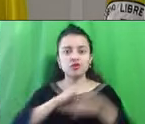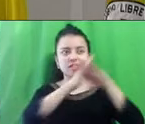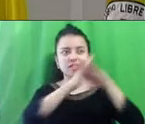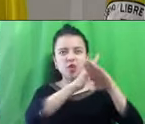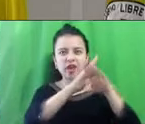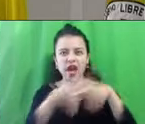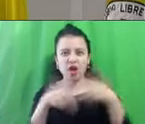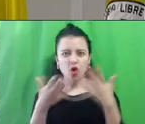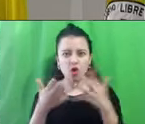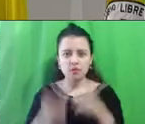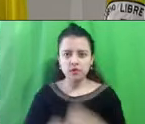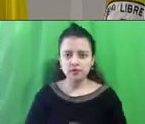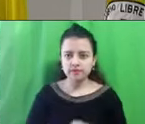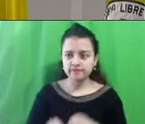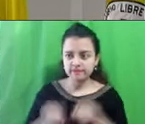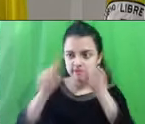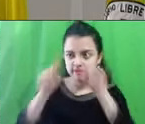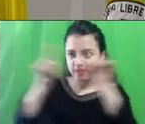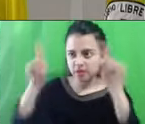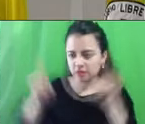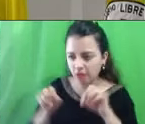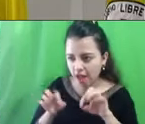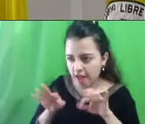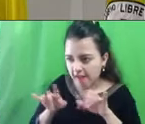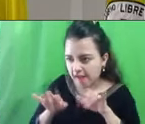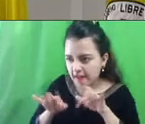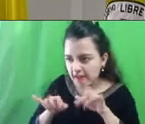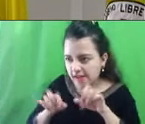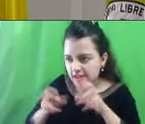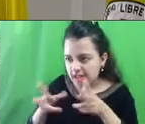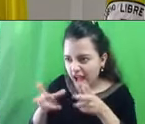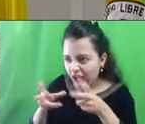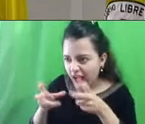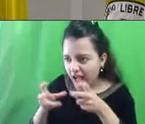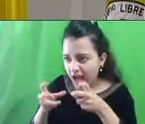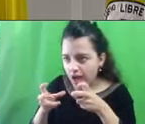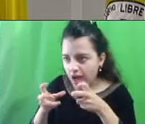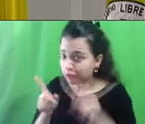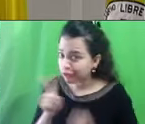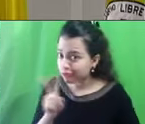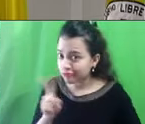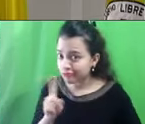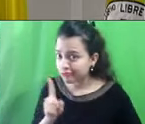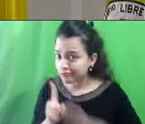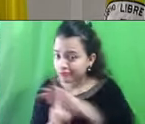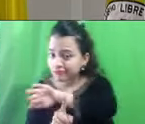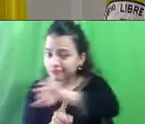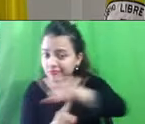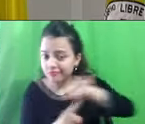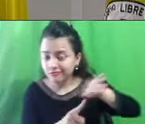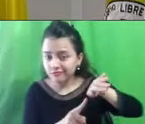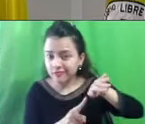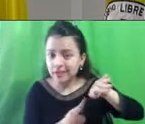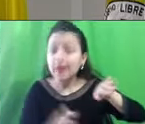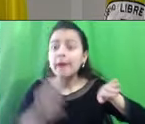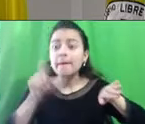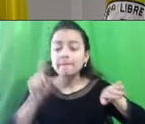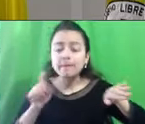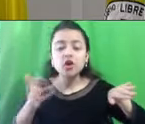que están enfocados a los 14 trámites que tenemos en el SWIFT y que todos los facatativeños pueden consultar e